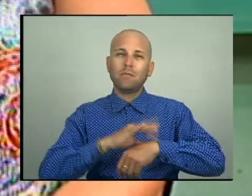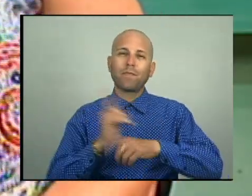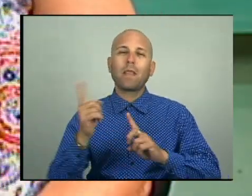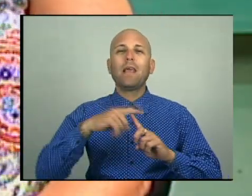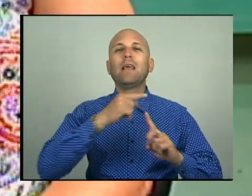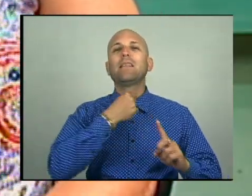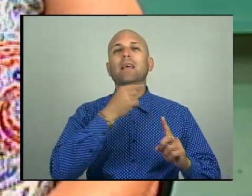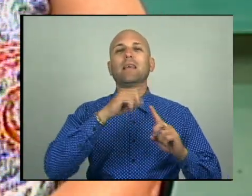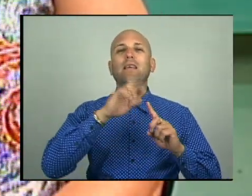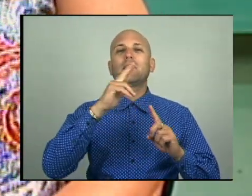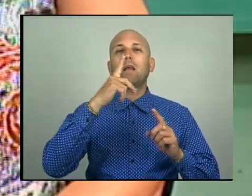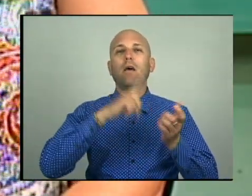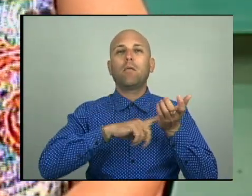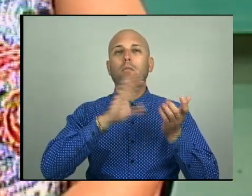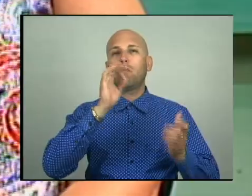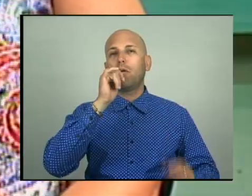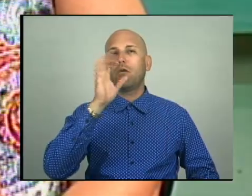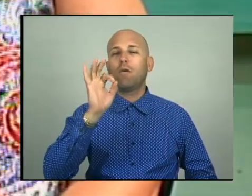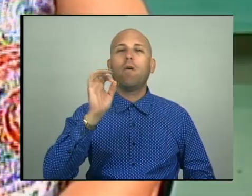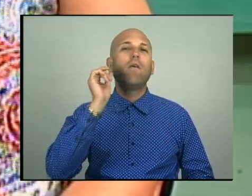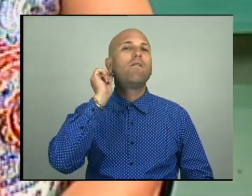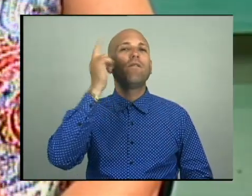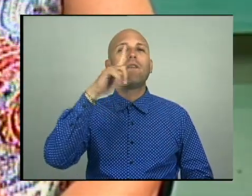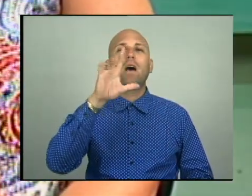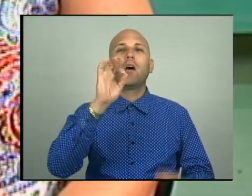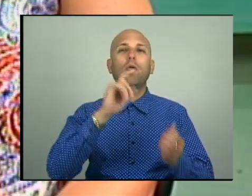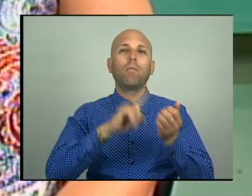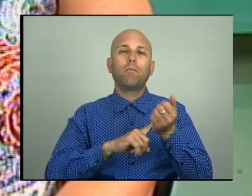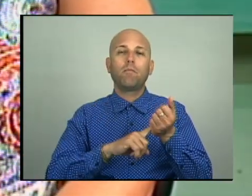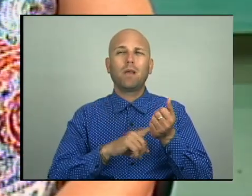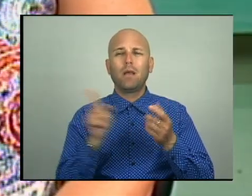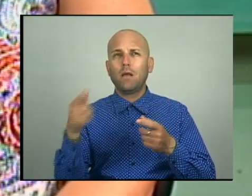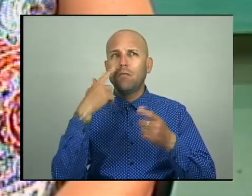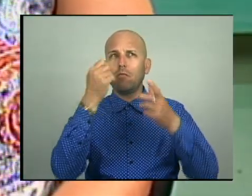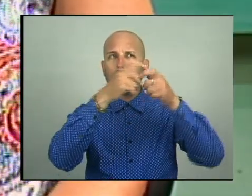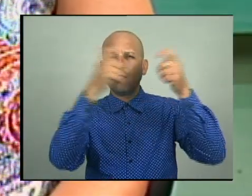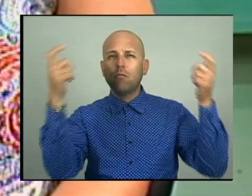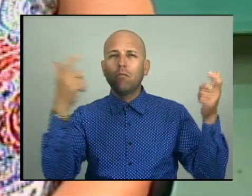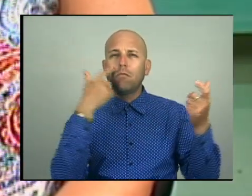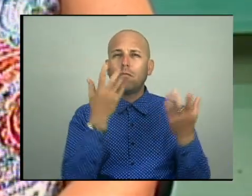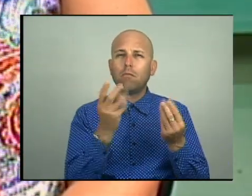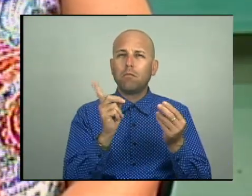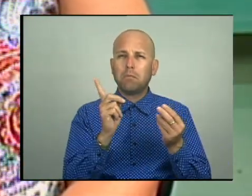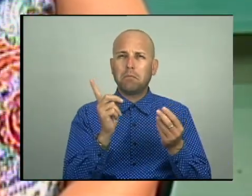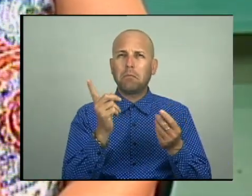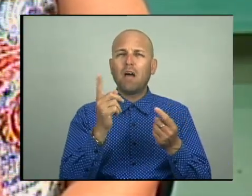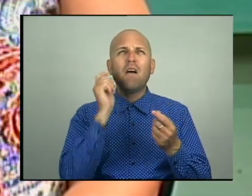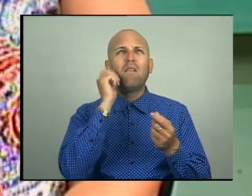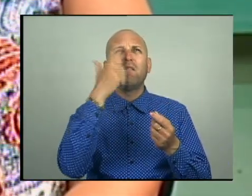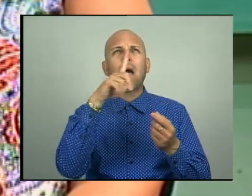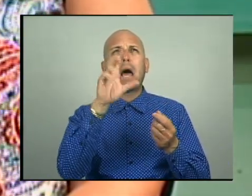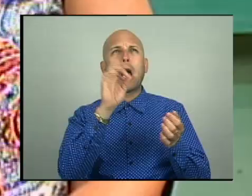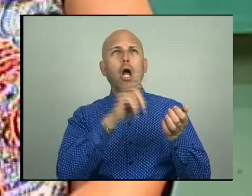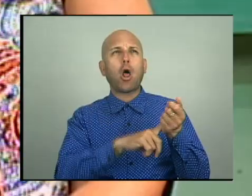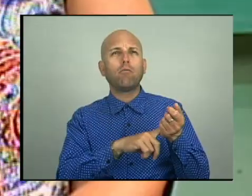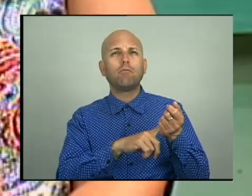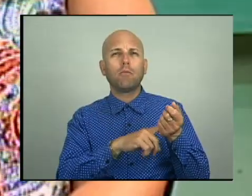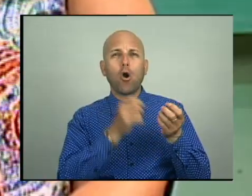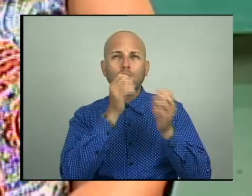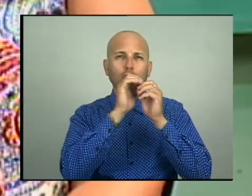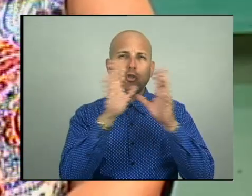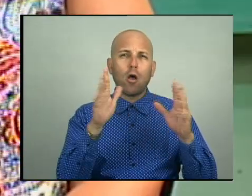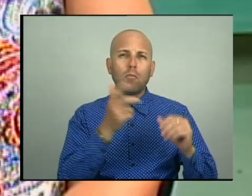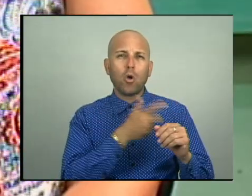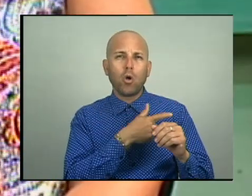programa ofreciendo información sobre una enfermedad de la cual no se escucha hablar mucho, pero que existe